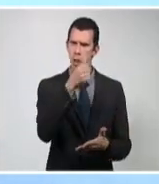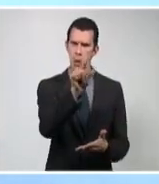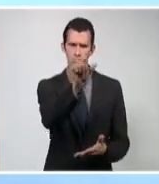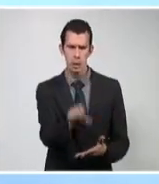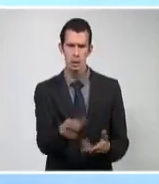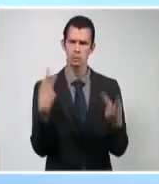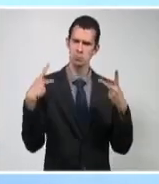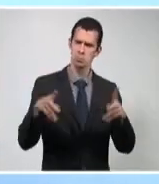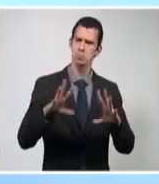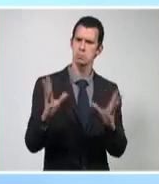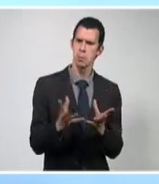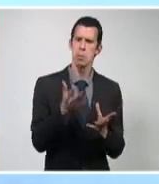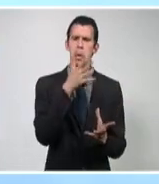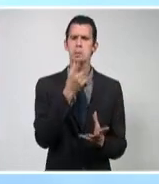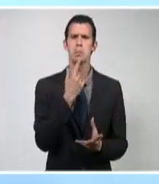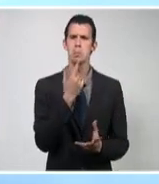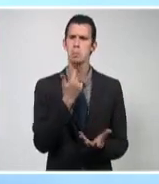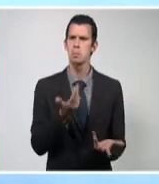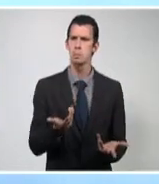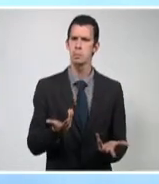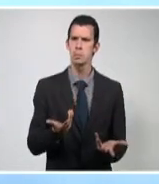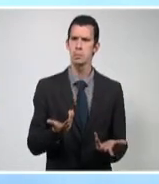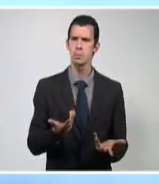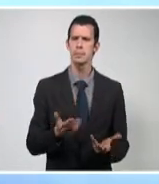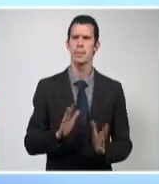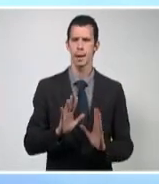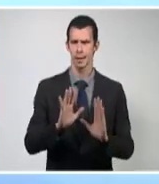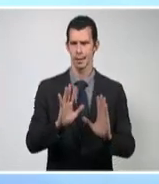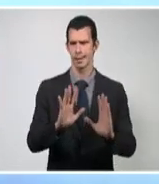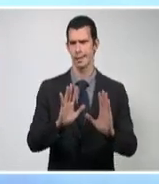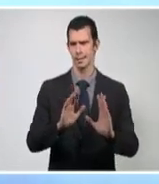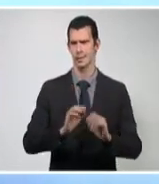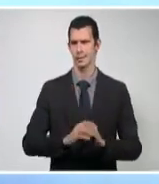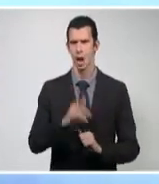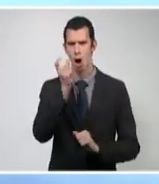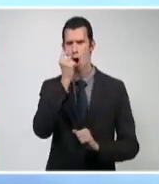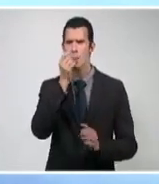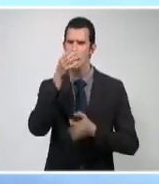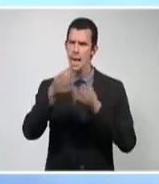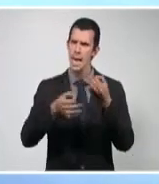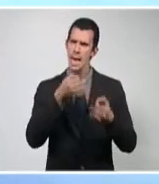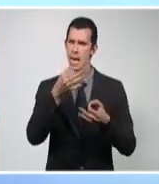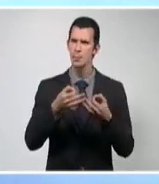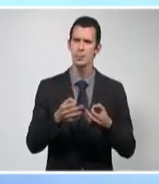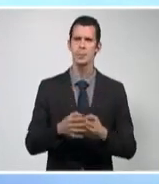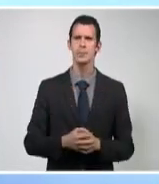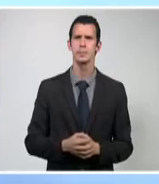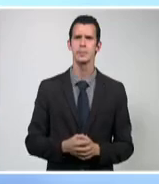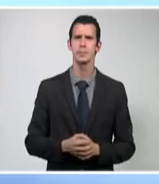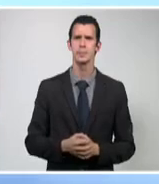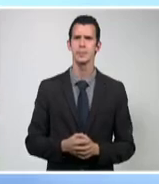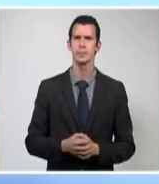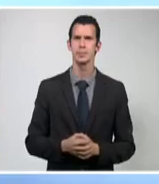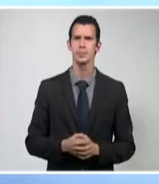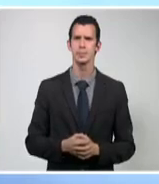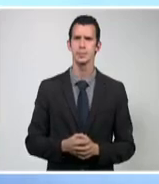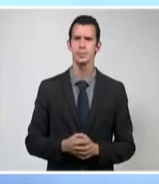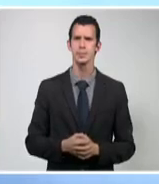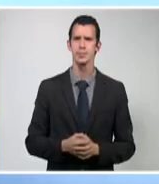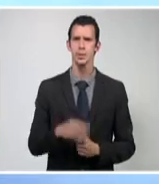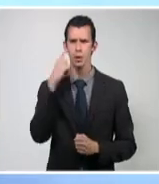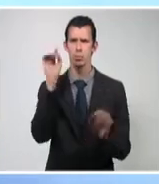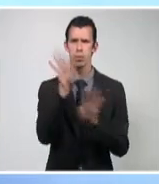implicaciones. Por cierto, él ha dicho después de ver el video que está manipulado, Porque es una conversación más larga que tuvo, que